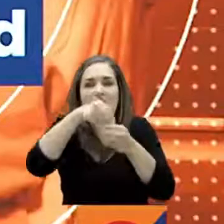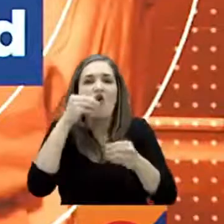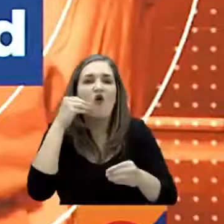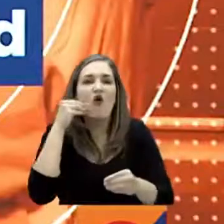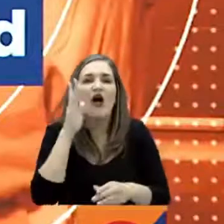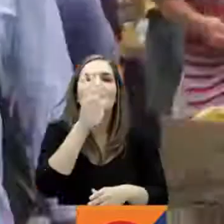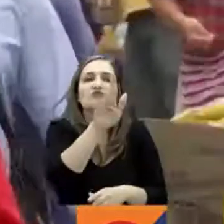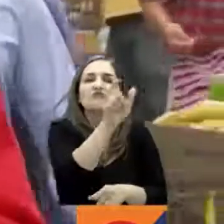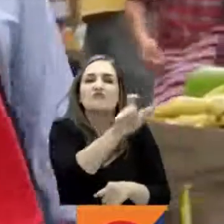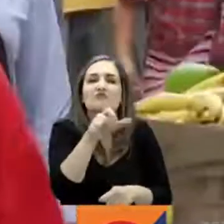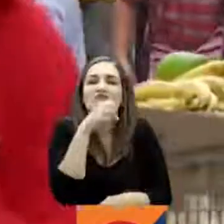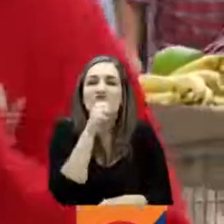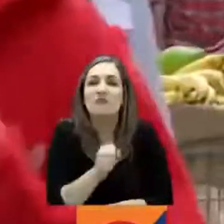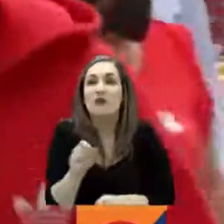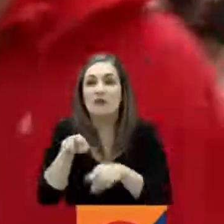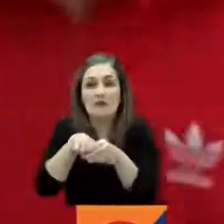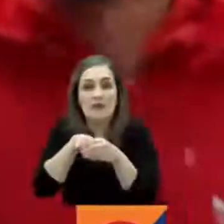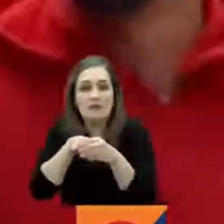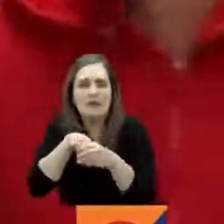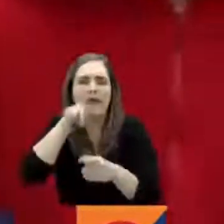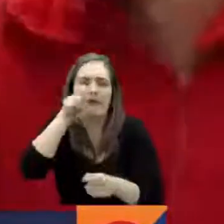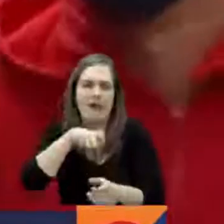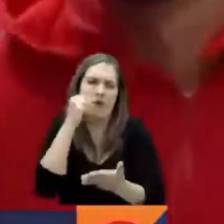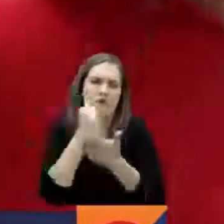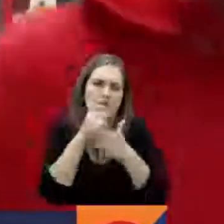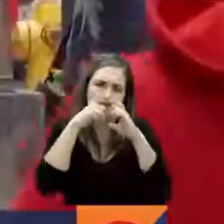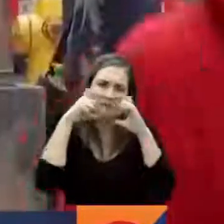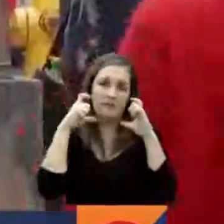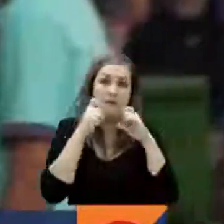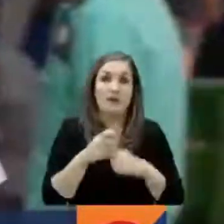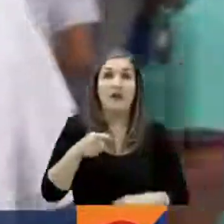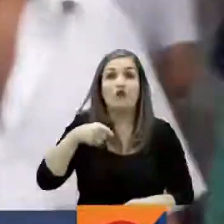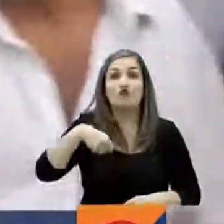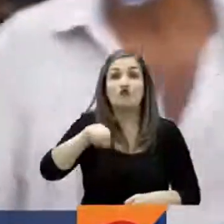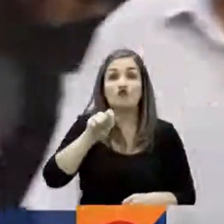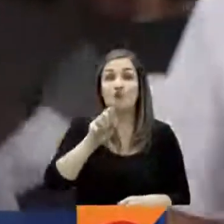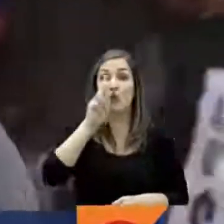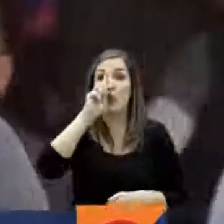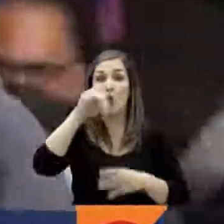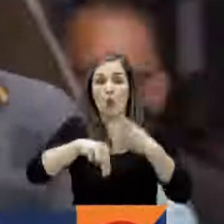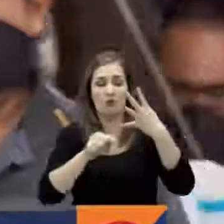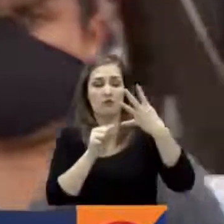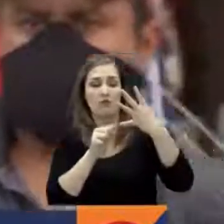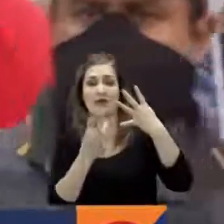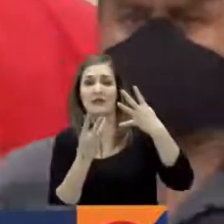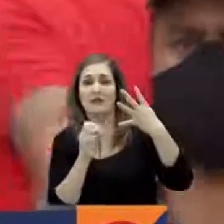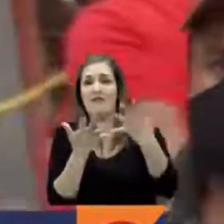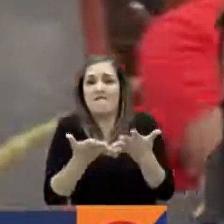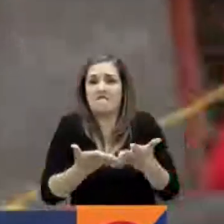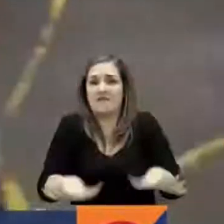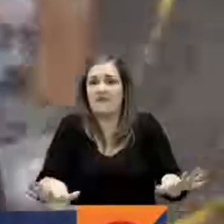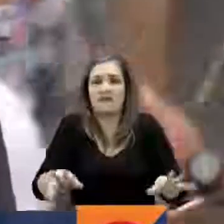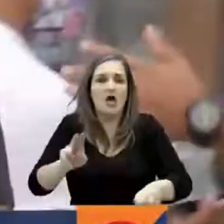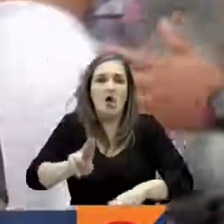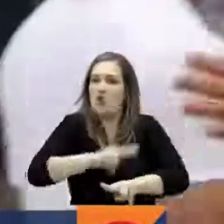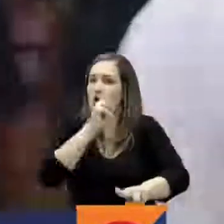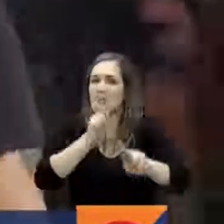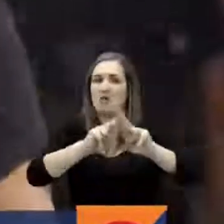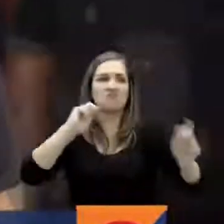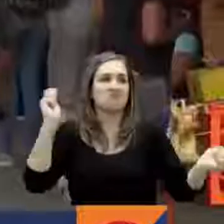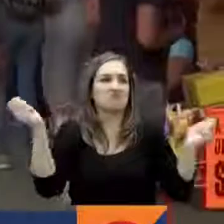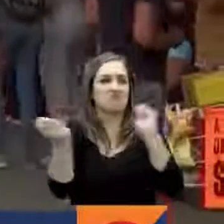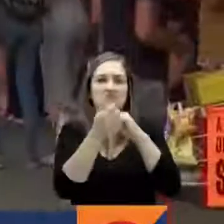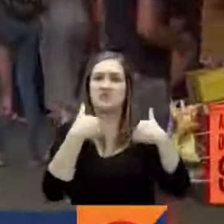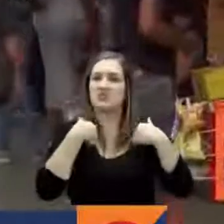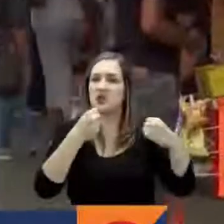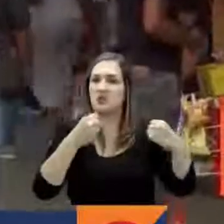público. El 30 de junio finaliza la emergencia sanitaria en Colombia, inicia un proceso de normalización en el sistema de